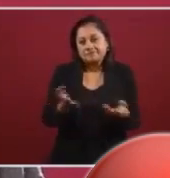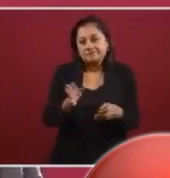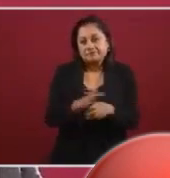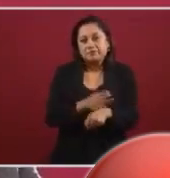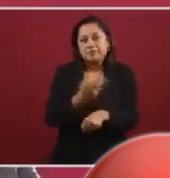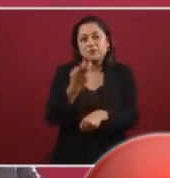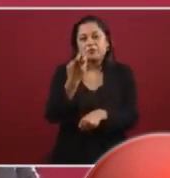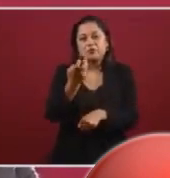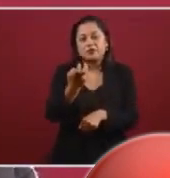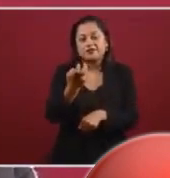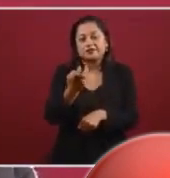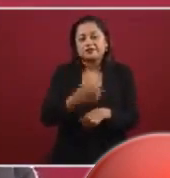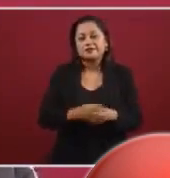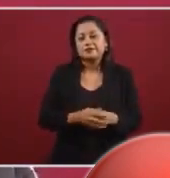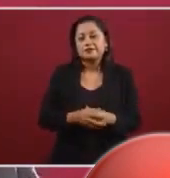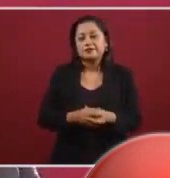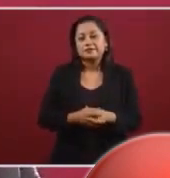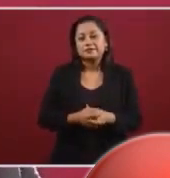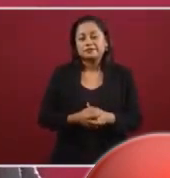vamos a poder